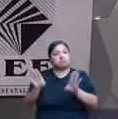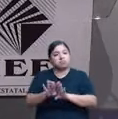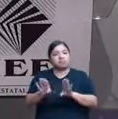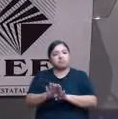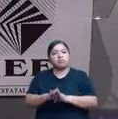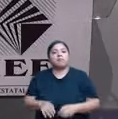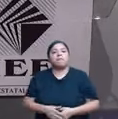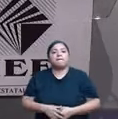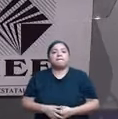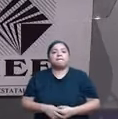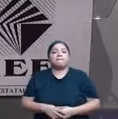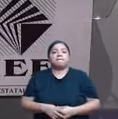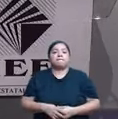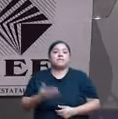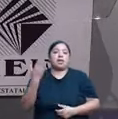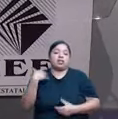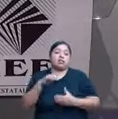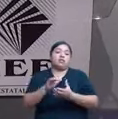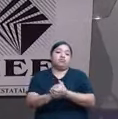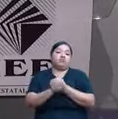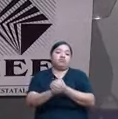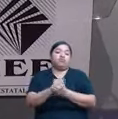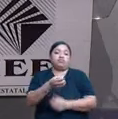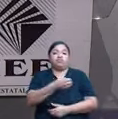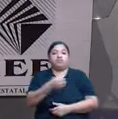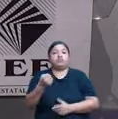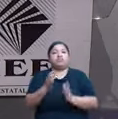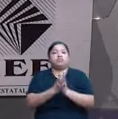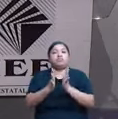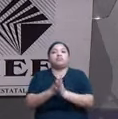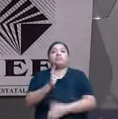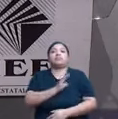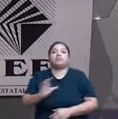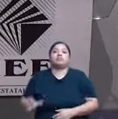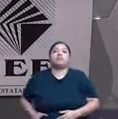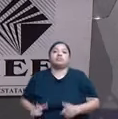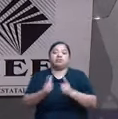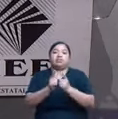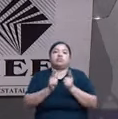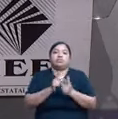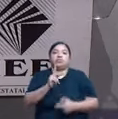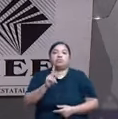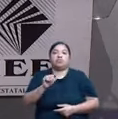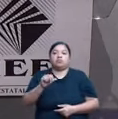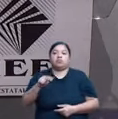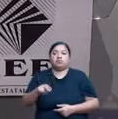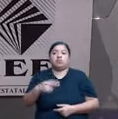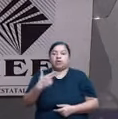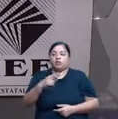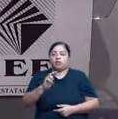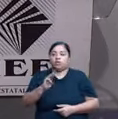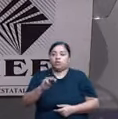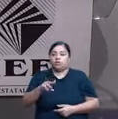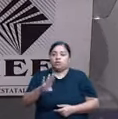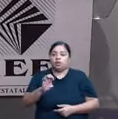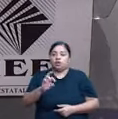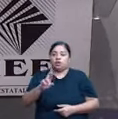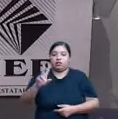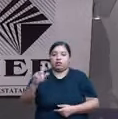De acuerdo con el sorteo realizado, previamente se le da el espacio de participación al candidato del Partido Acción Nacional, Humberto Pacheco